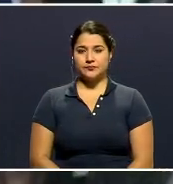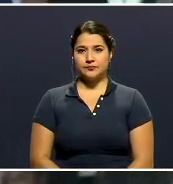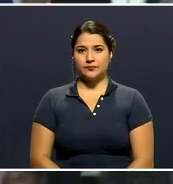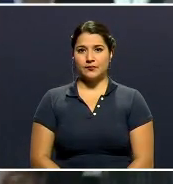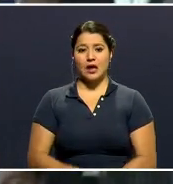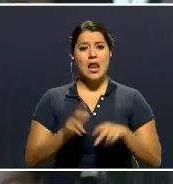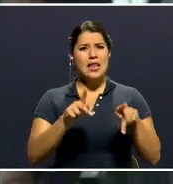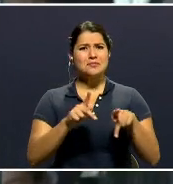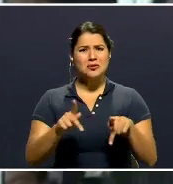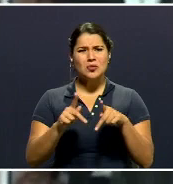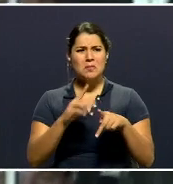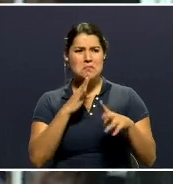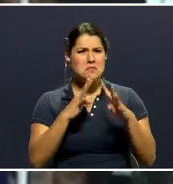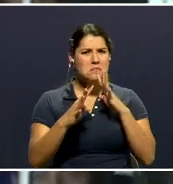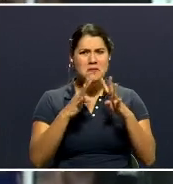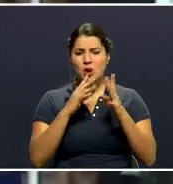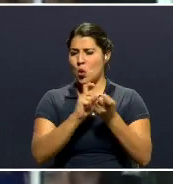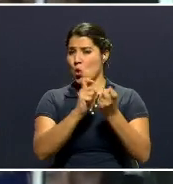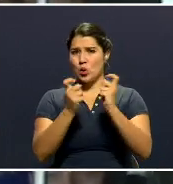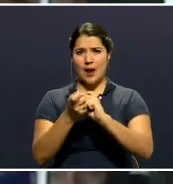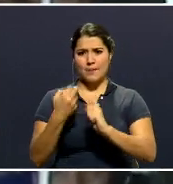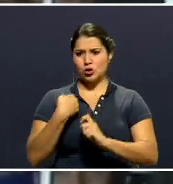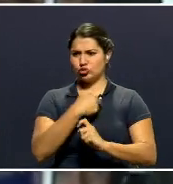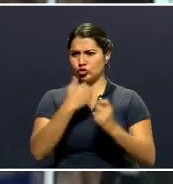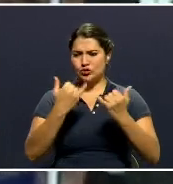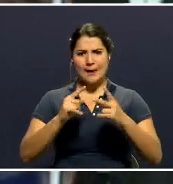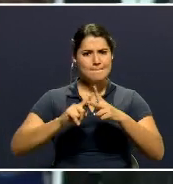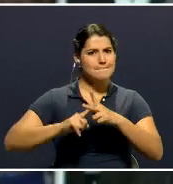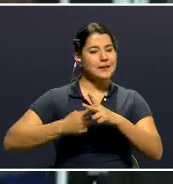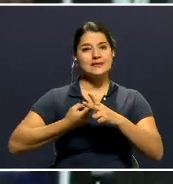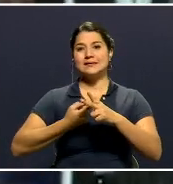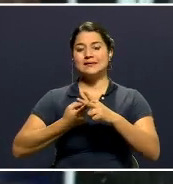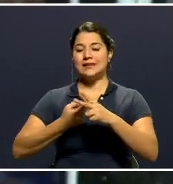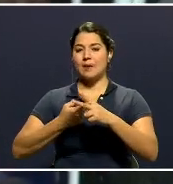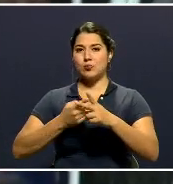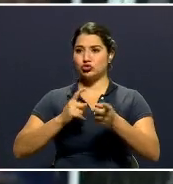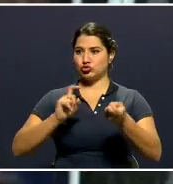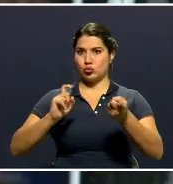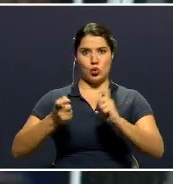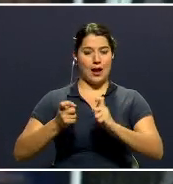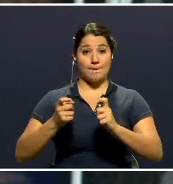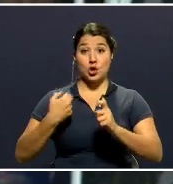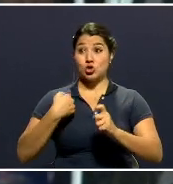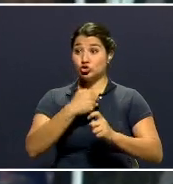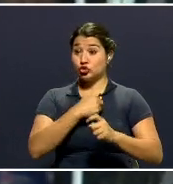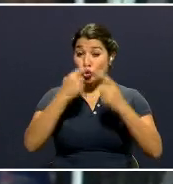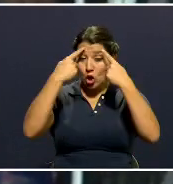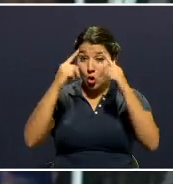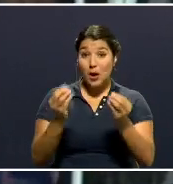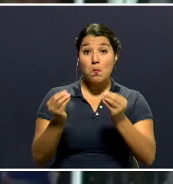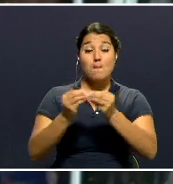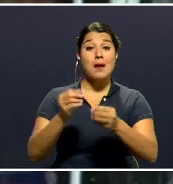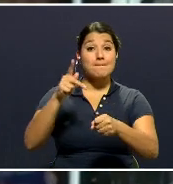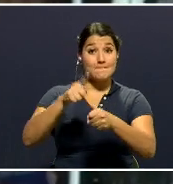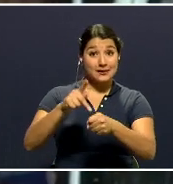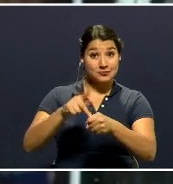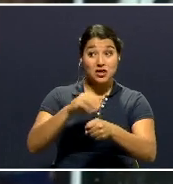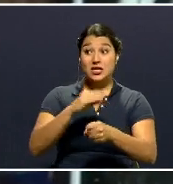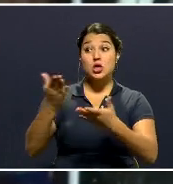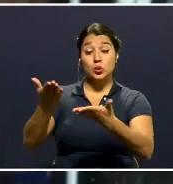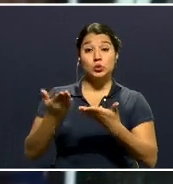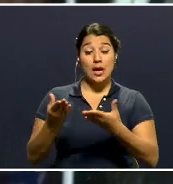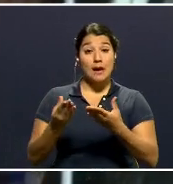La gente está hablando de una revolución, hemos empezado un movimiento, hemos aumentado la participación que nos ha